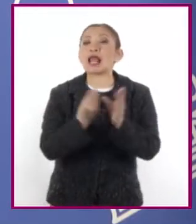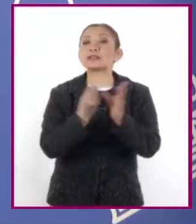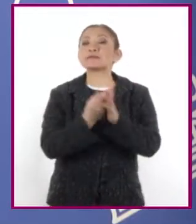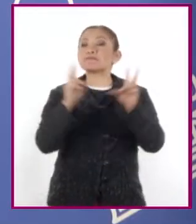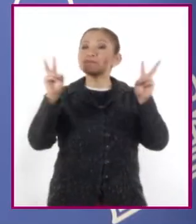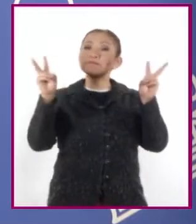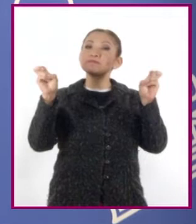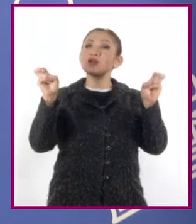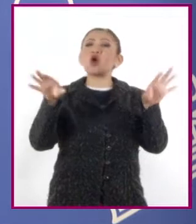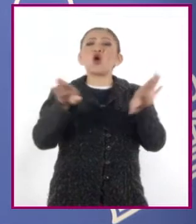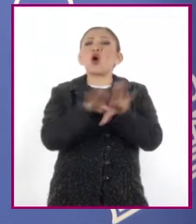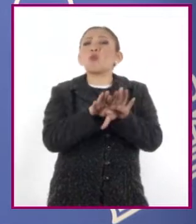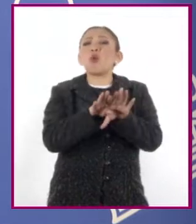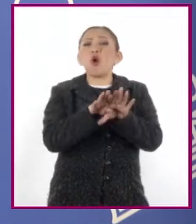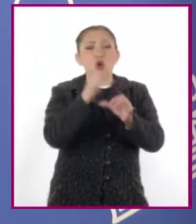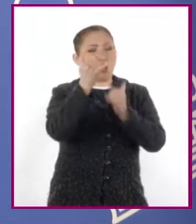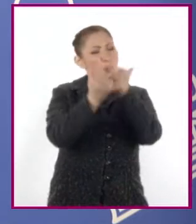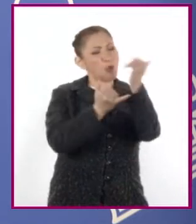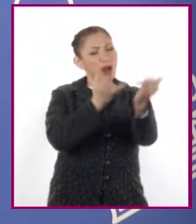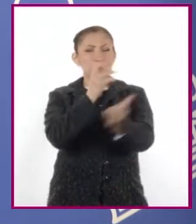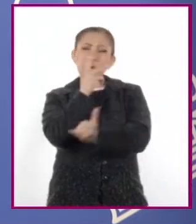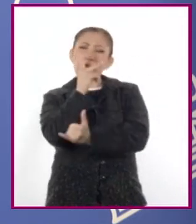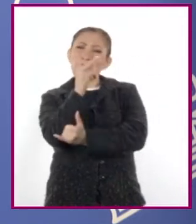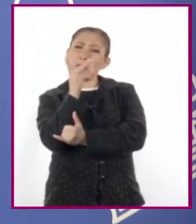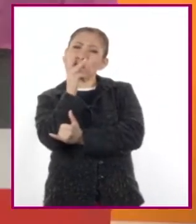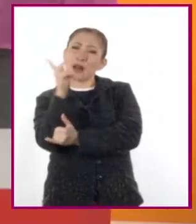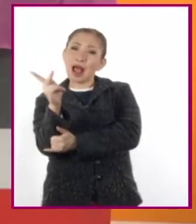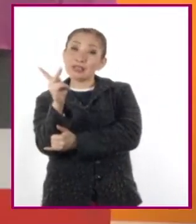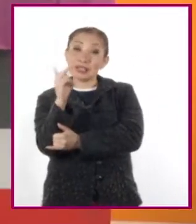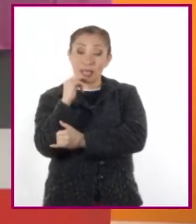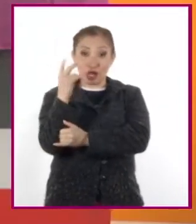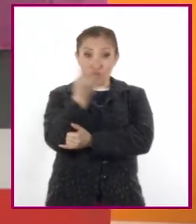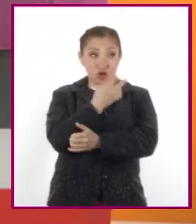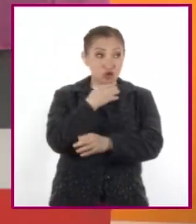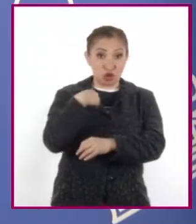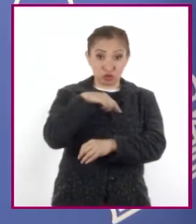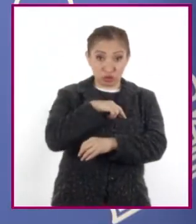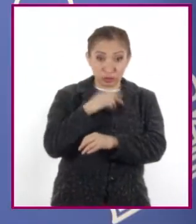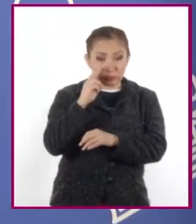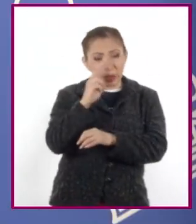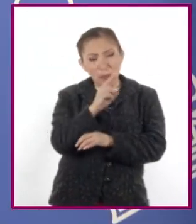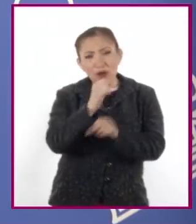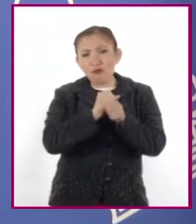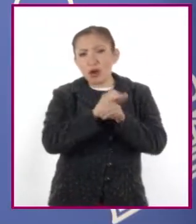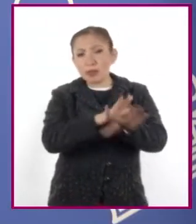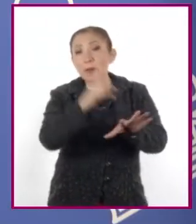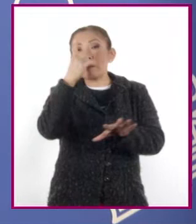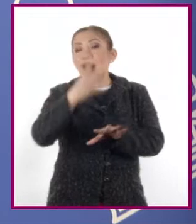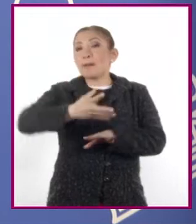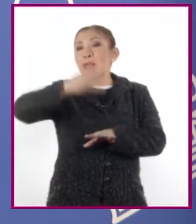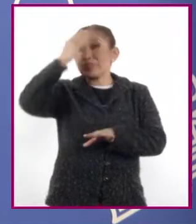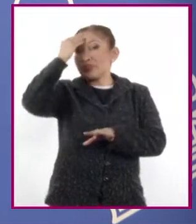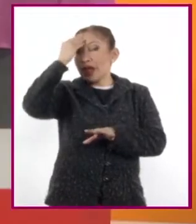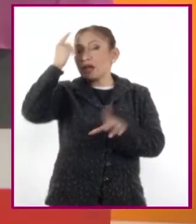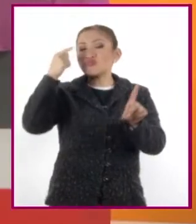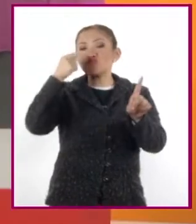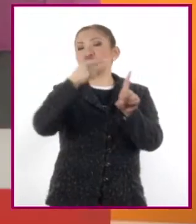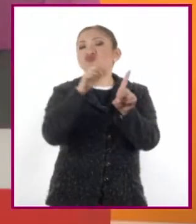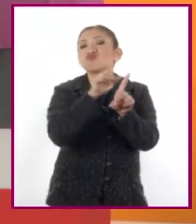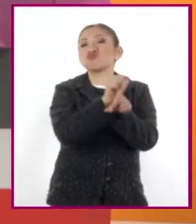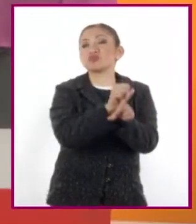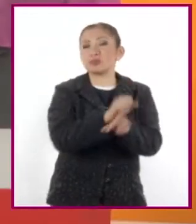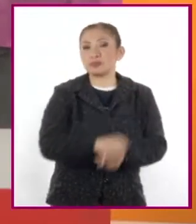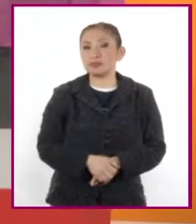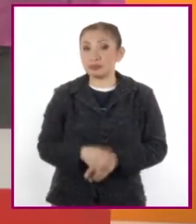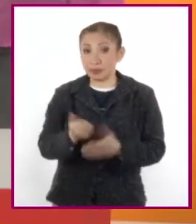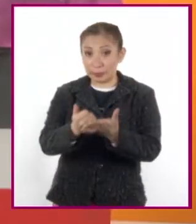titula ¿Cómo jugar con las palabras? Y juntos revisaremos información para el aprendizaje esperado. ¿Me ayudas, maestra?